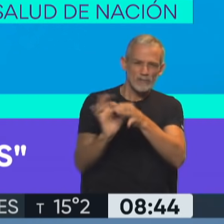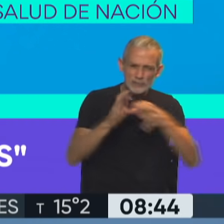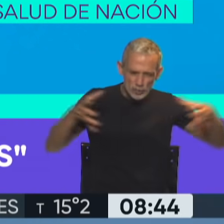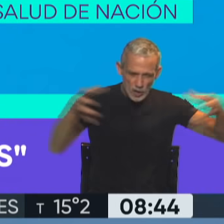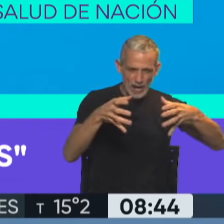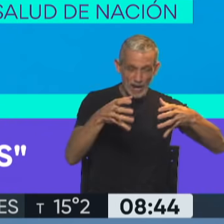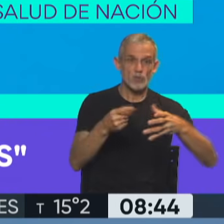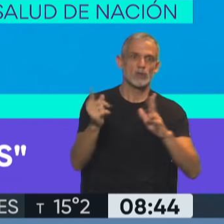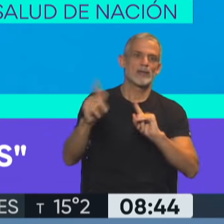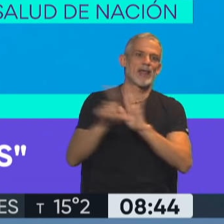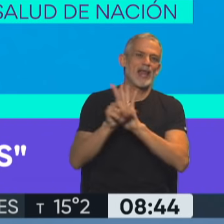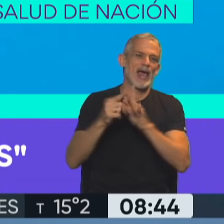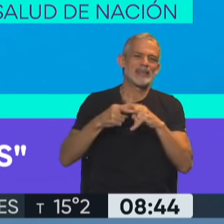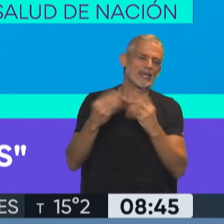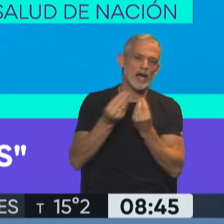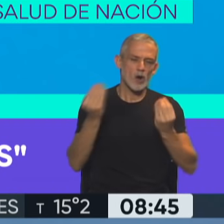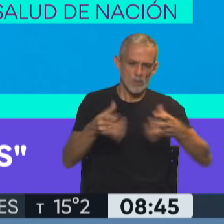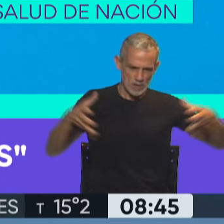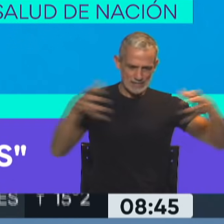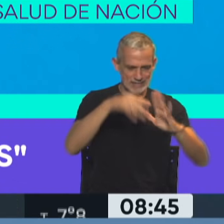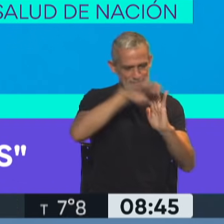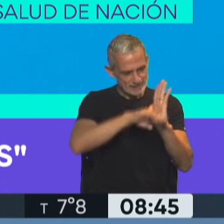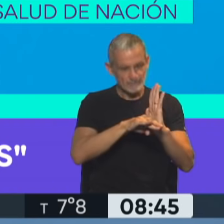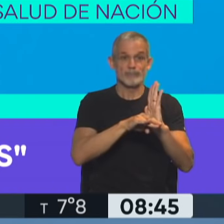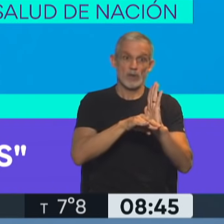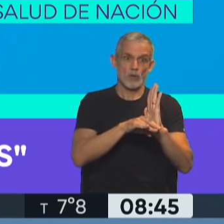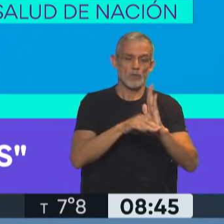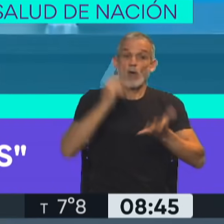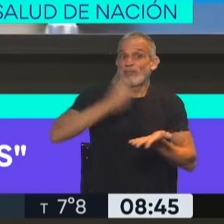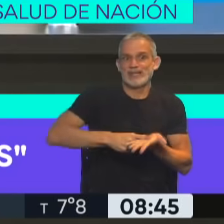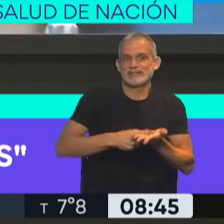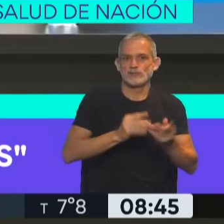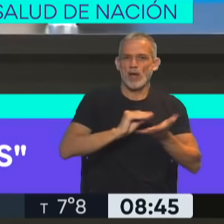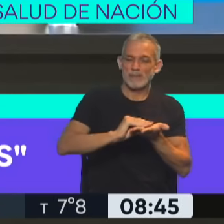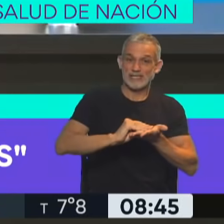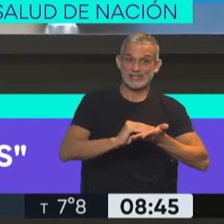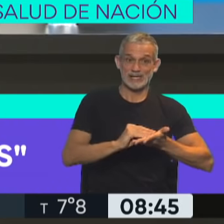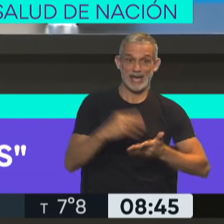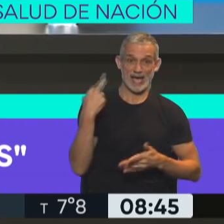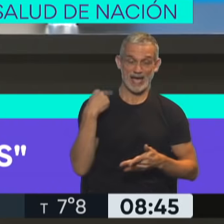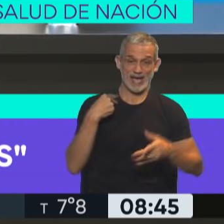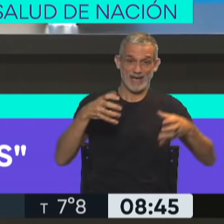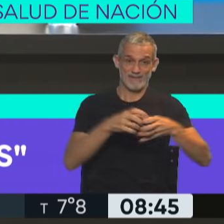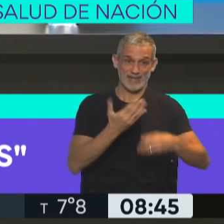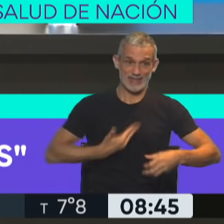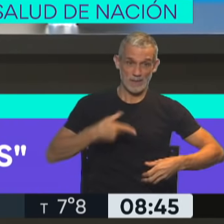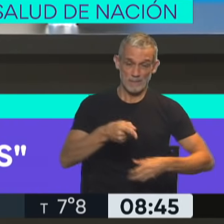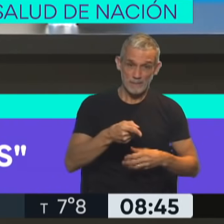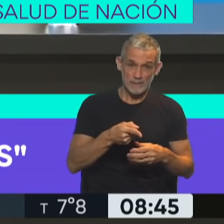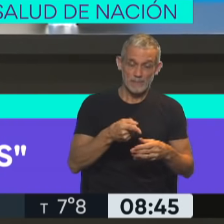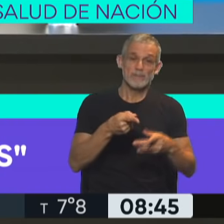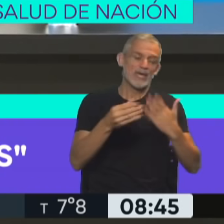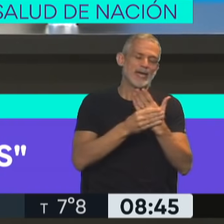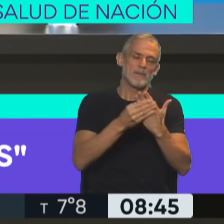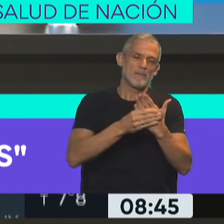a legal y técnica para generar el marco normativo. Primero con una decisión administrativa del jefe de gabinete hasta que podamos dar el